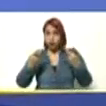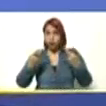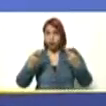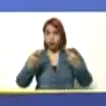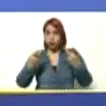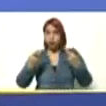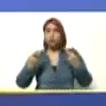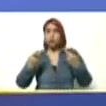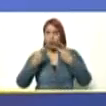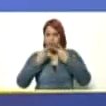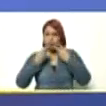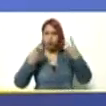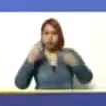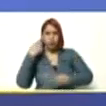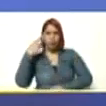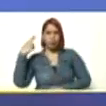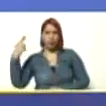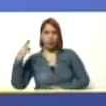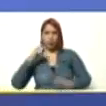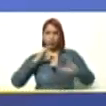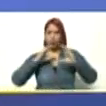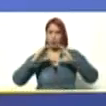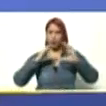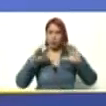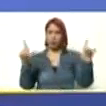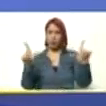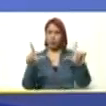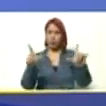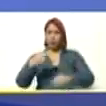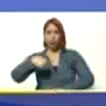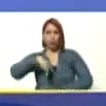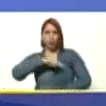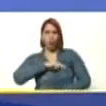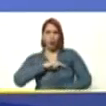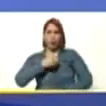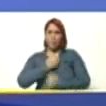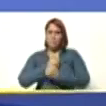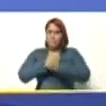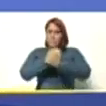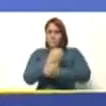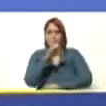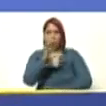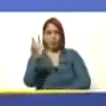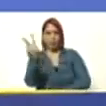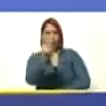cadena nacional de radio y televisión para toda nuestra amada patria, Venezuela.